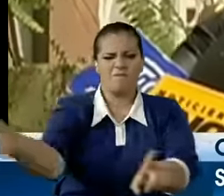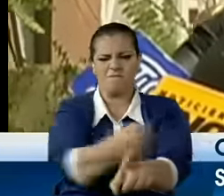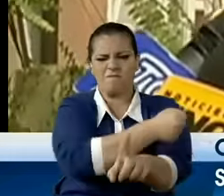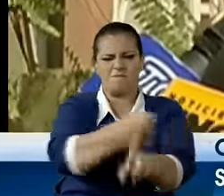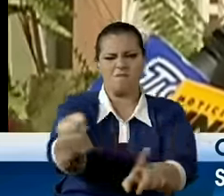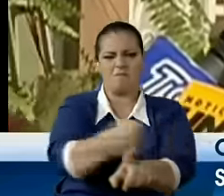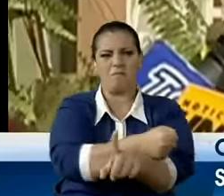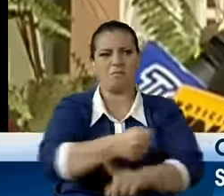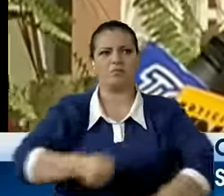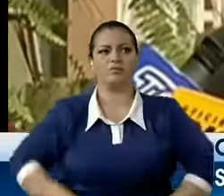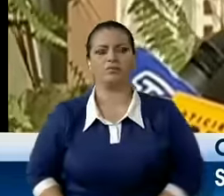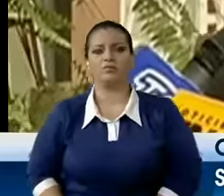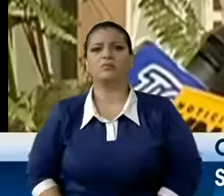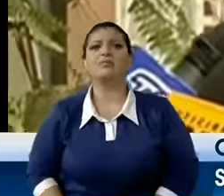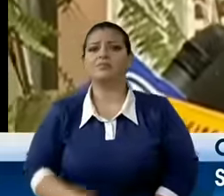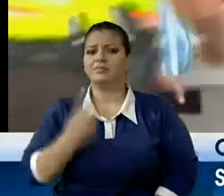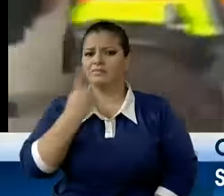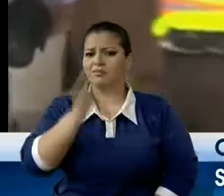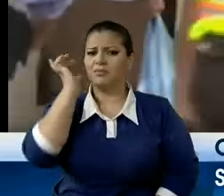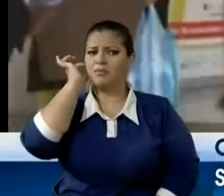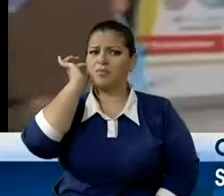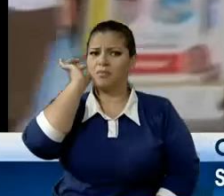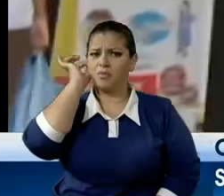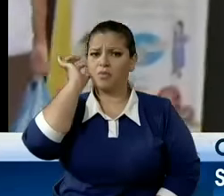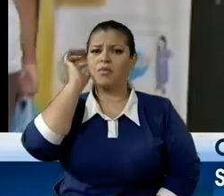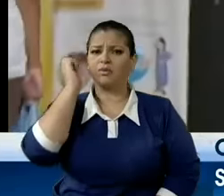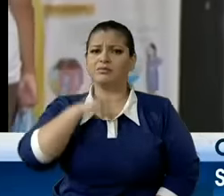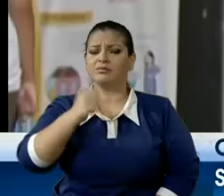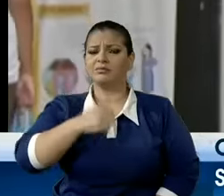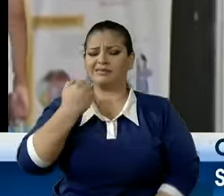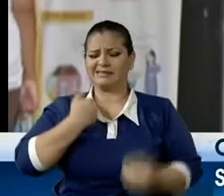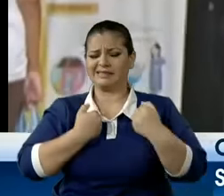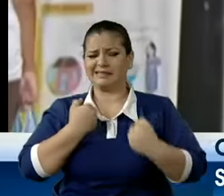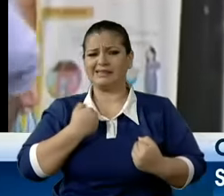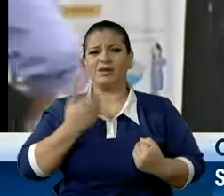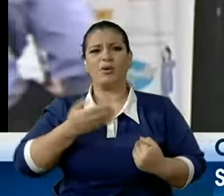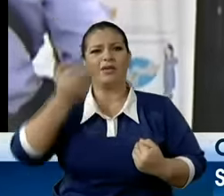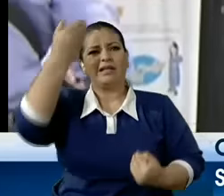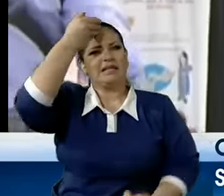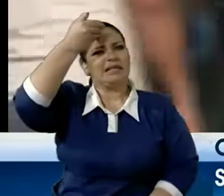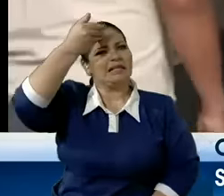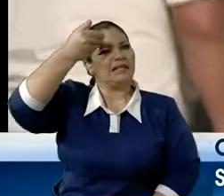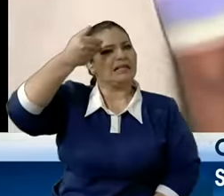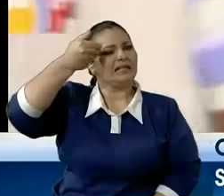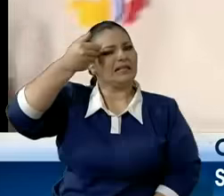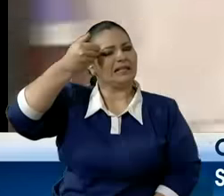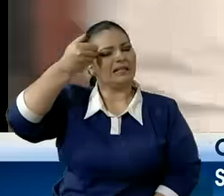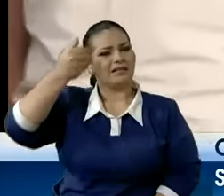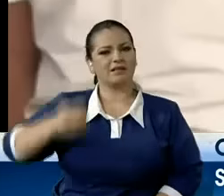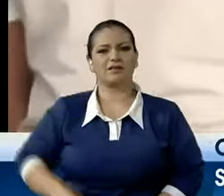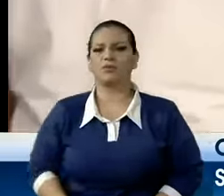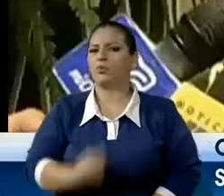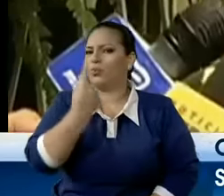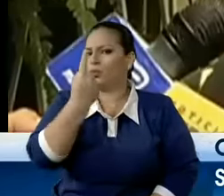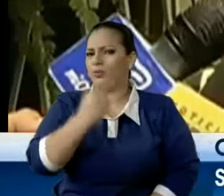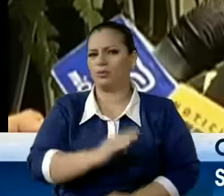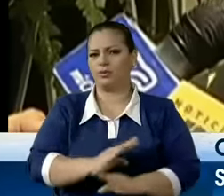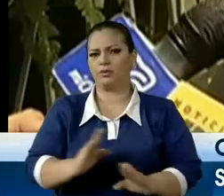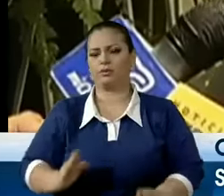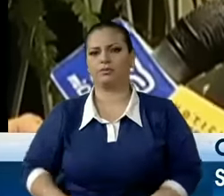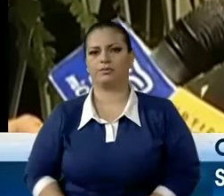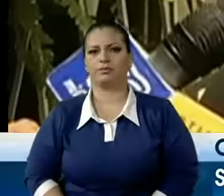auxilios a la señora que también se encontraba herida acá en el centro de salud. En la altura de la frente tiene una herida nada más. No, es un golpe nada más. Y en este